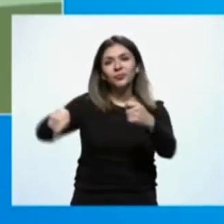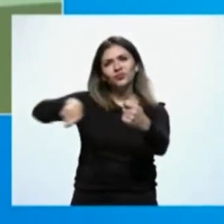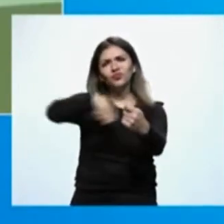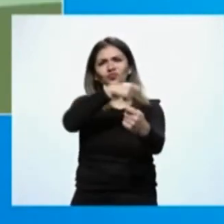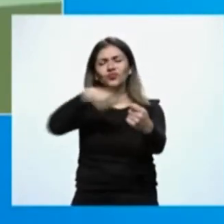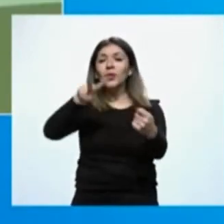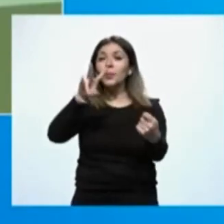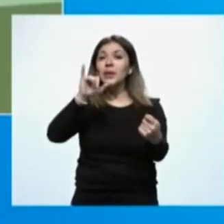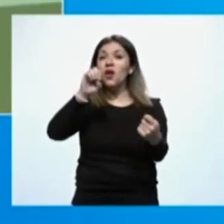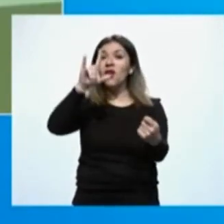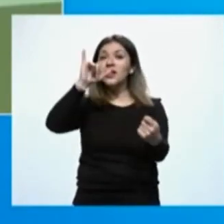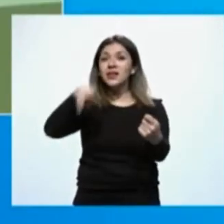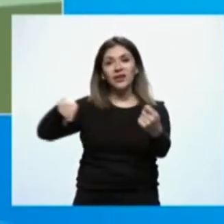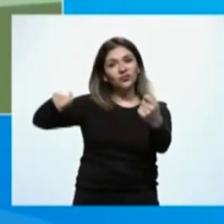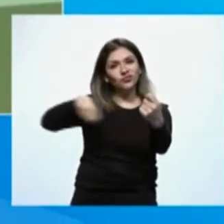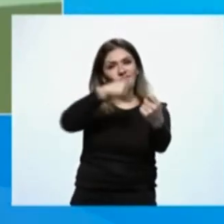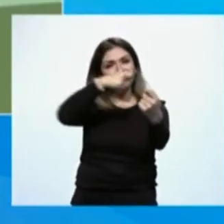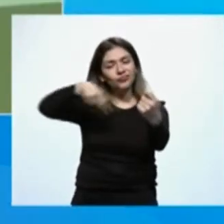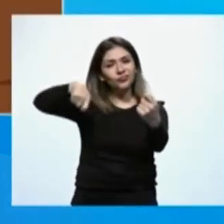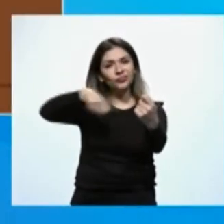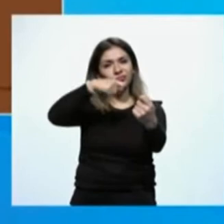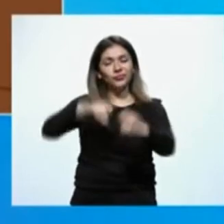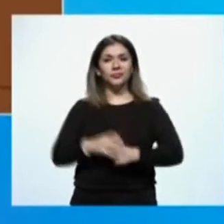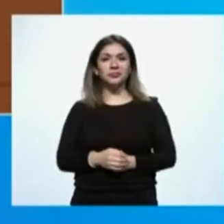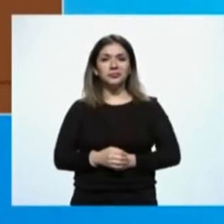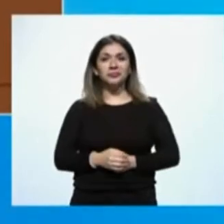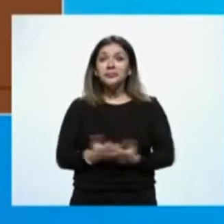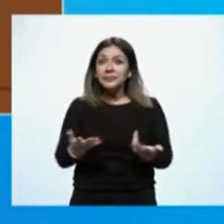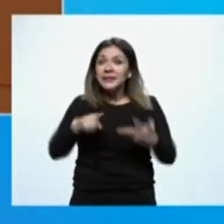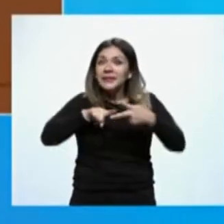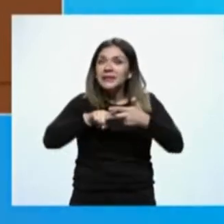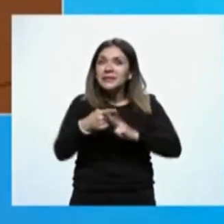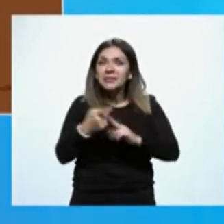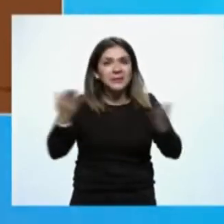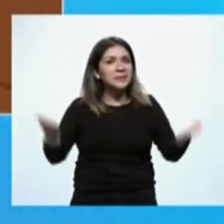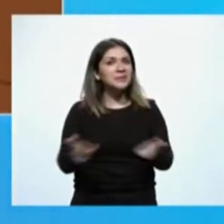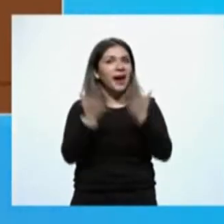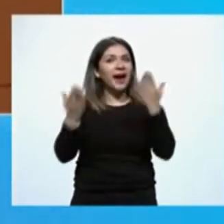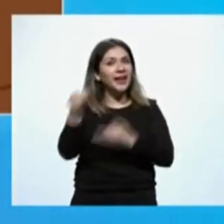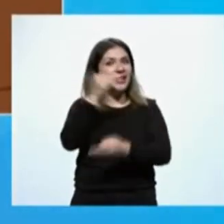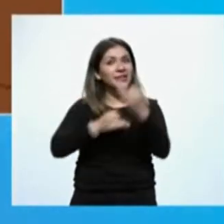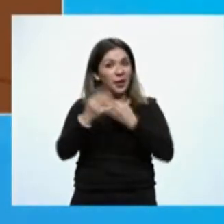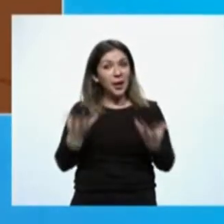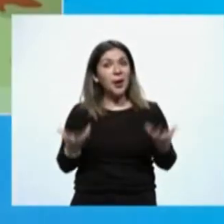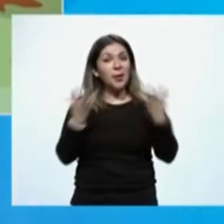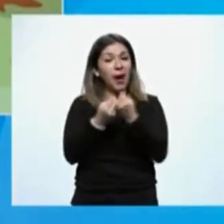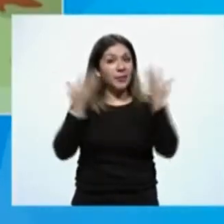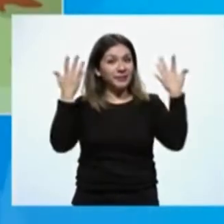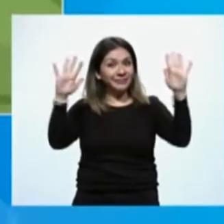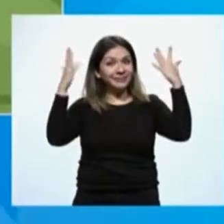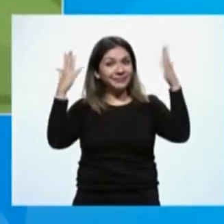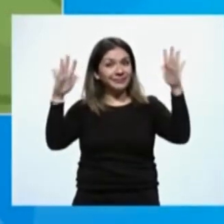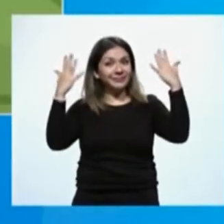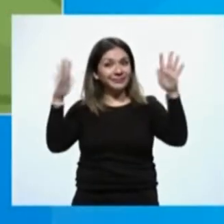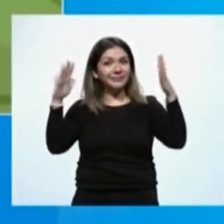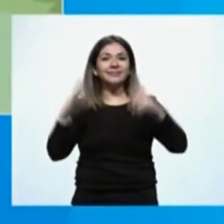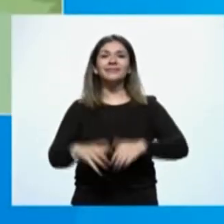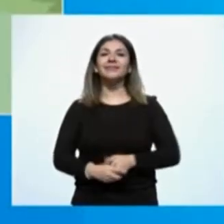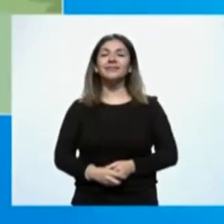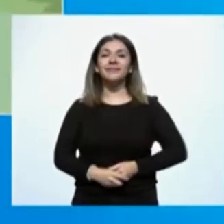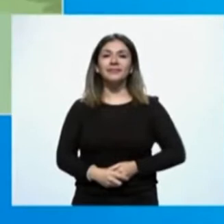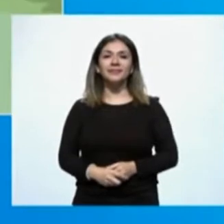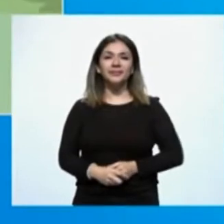lirili con su violín. Ya está comenzando el baile, vamos todos a aplaudir.